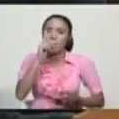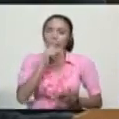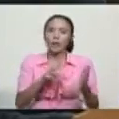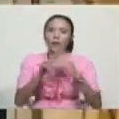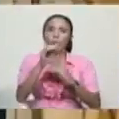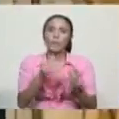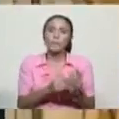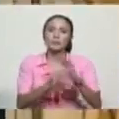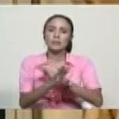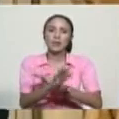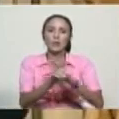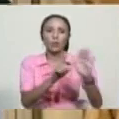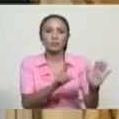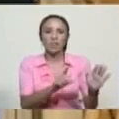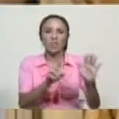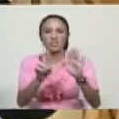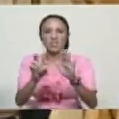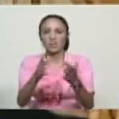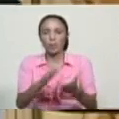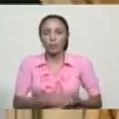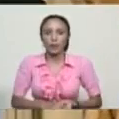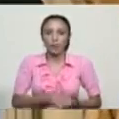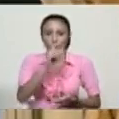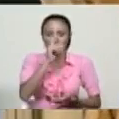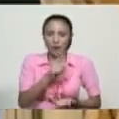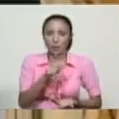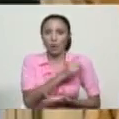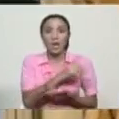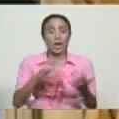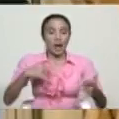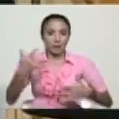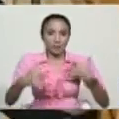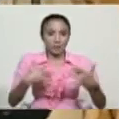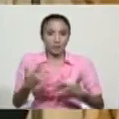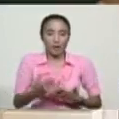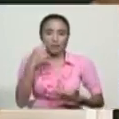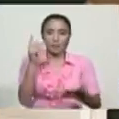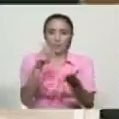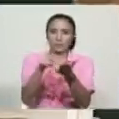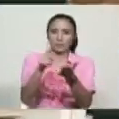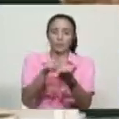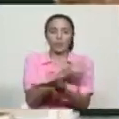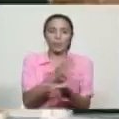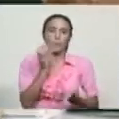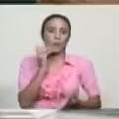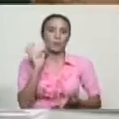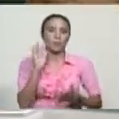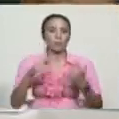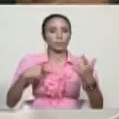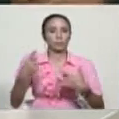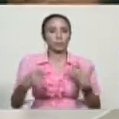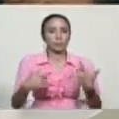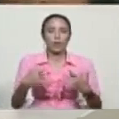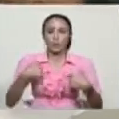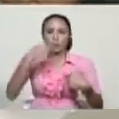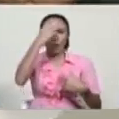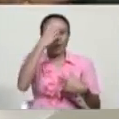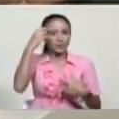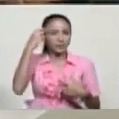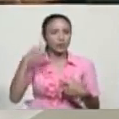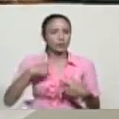7, en eventos internacionales que asistíamos, yo como canciller lo